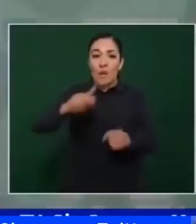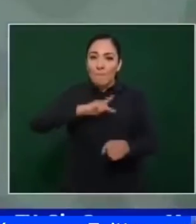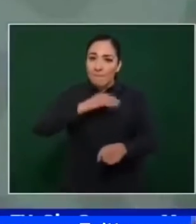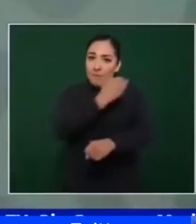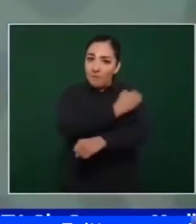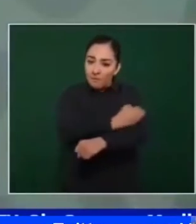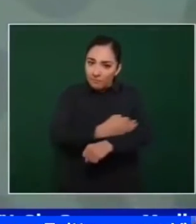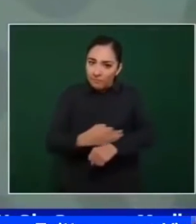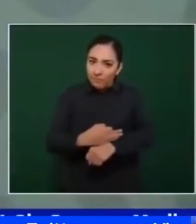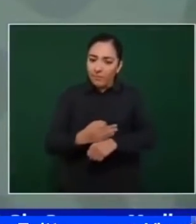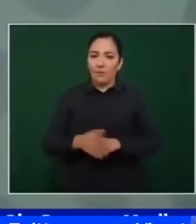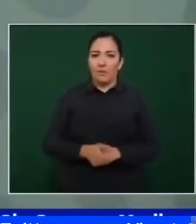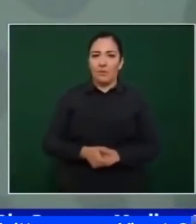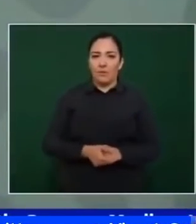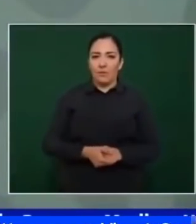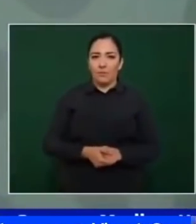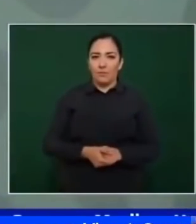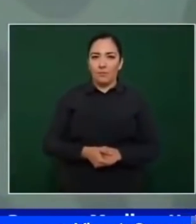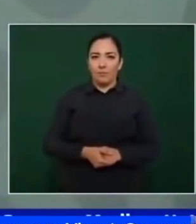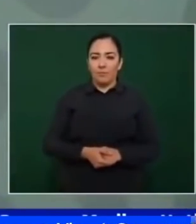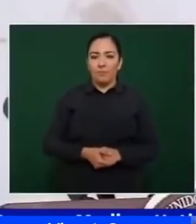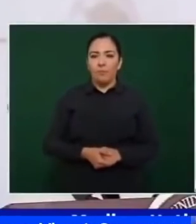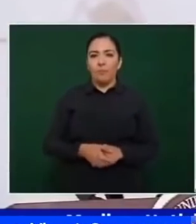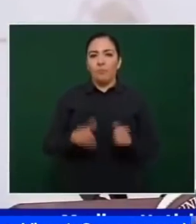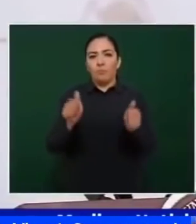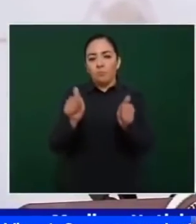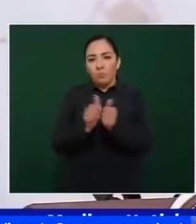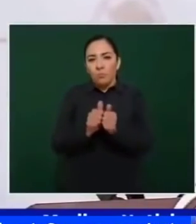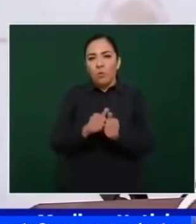con los hijos